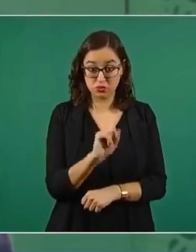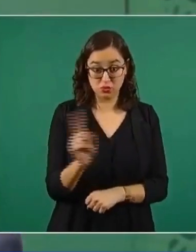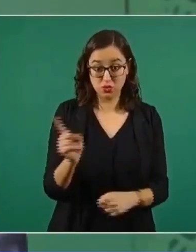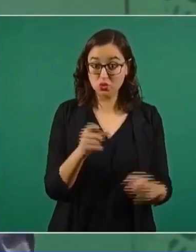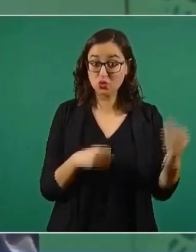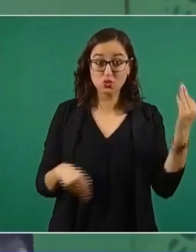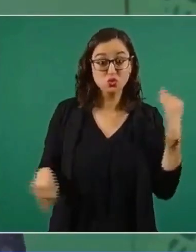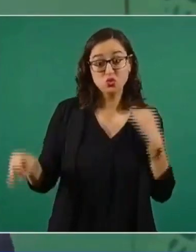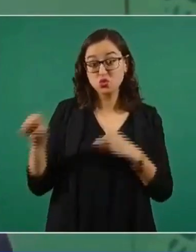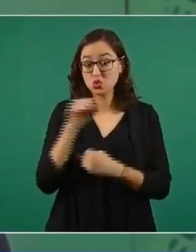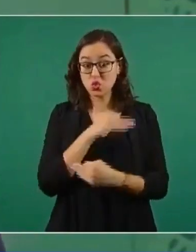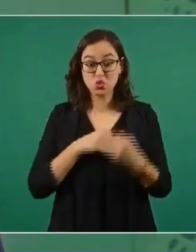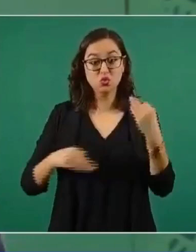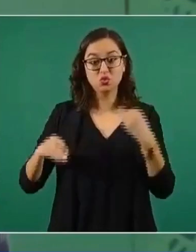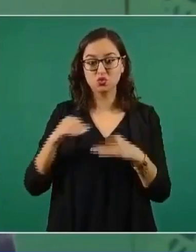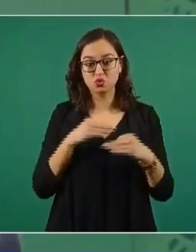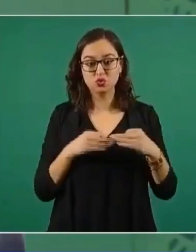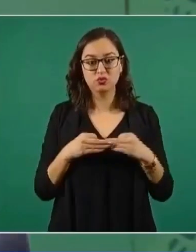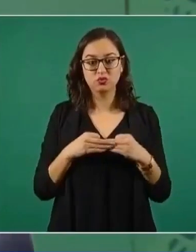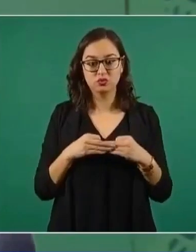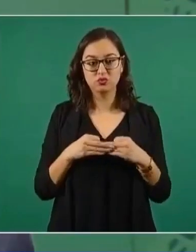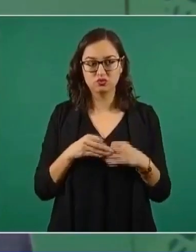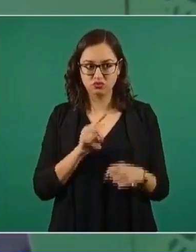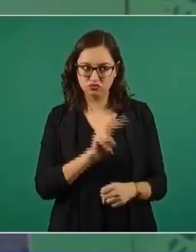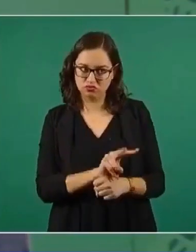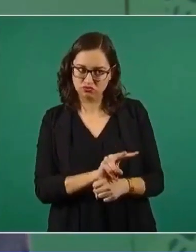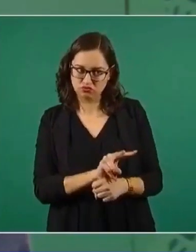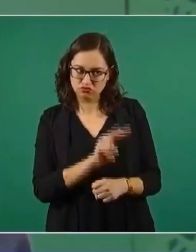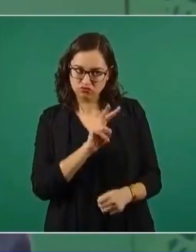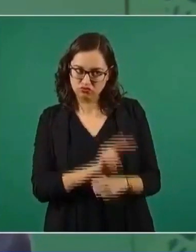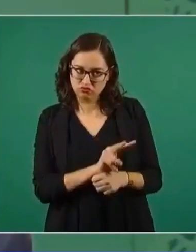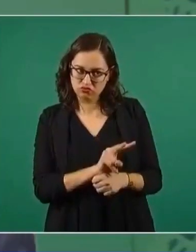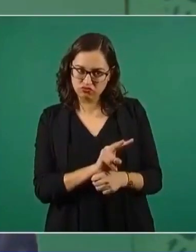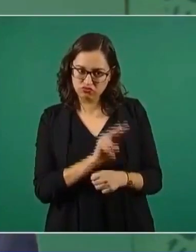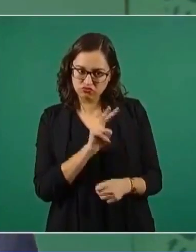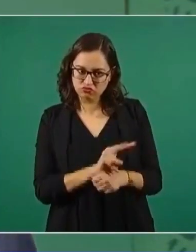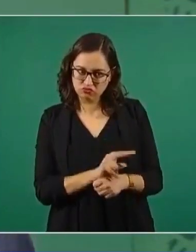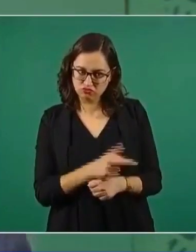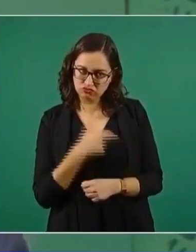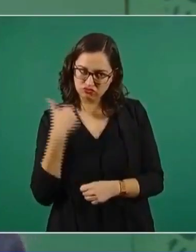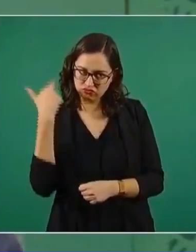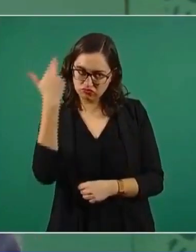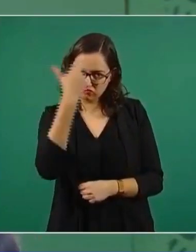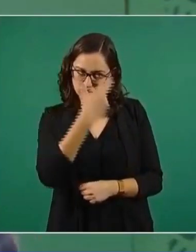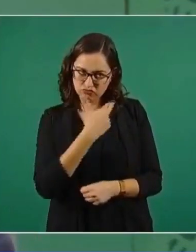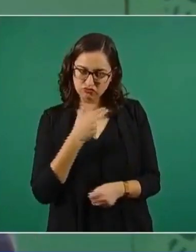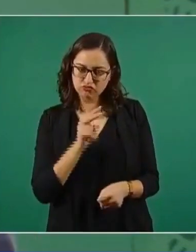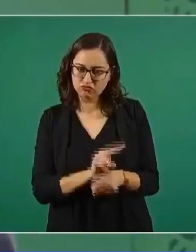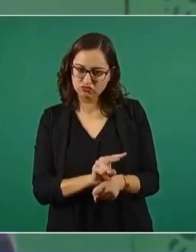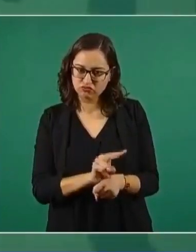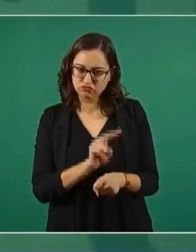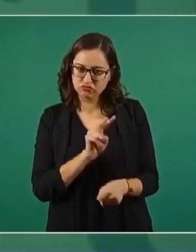Todos sometidos a escrutinio público.